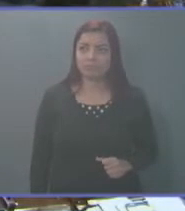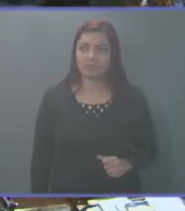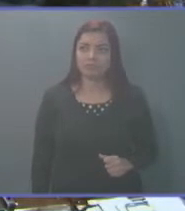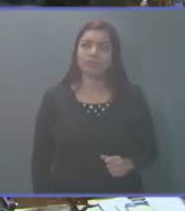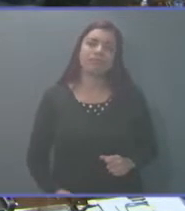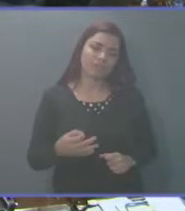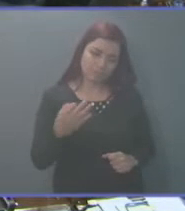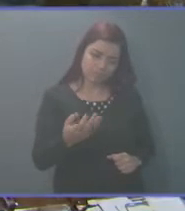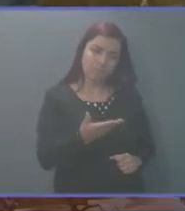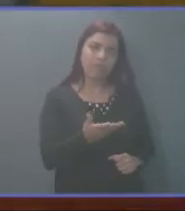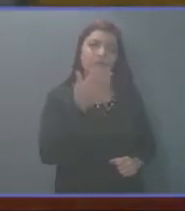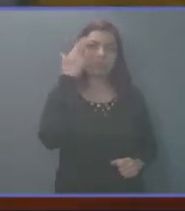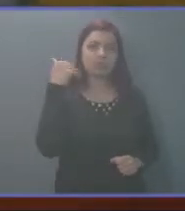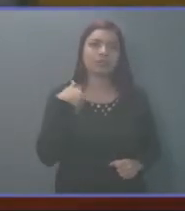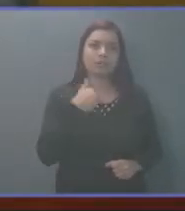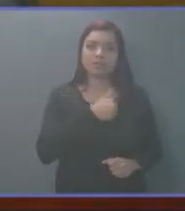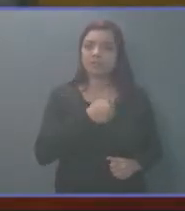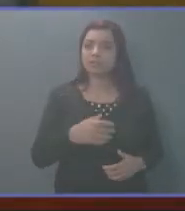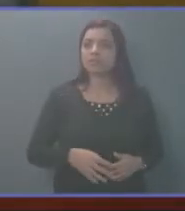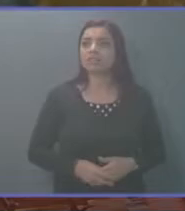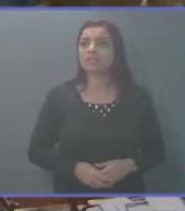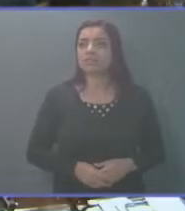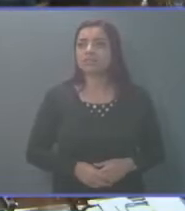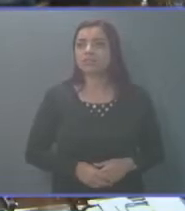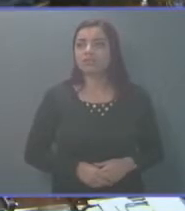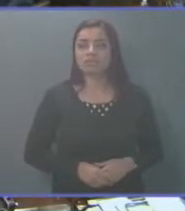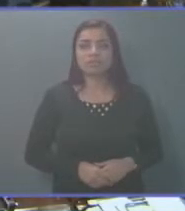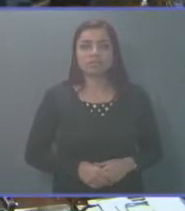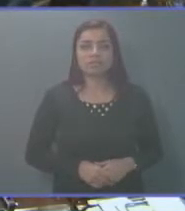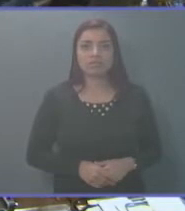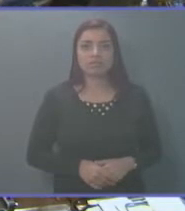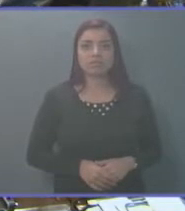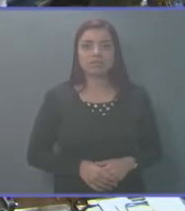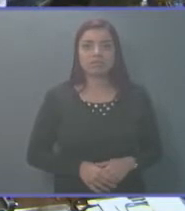Por favor, tiene el uso de la palabra, señora ministra.